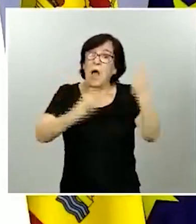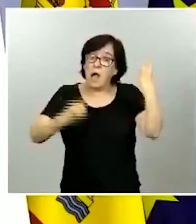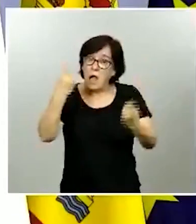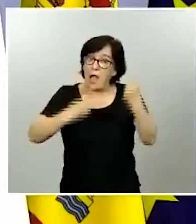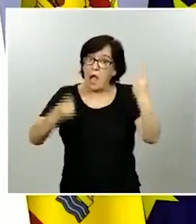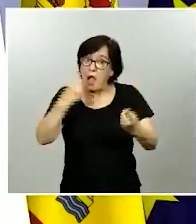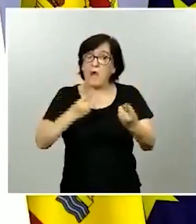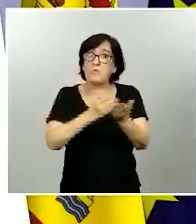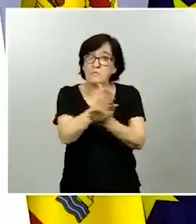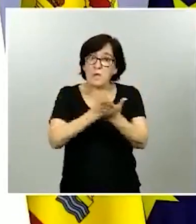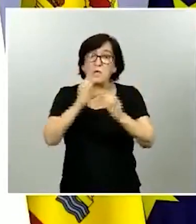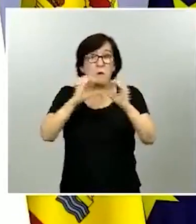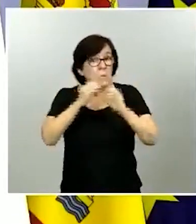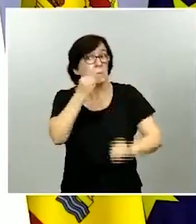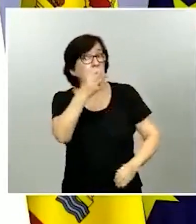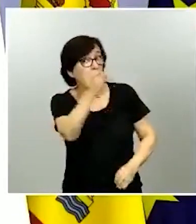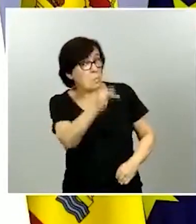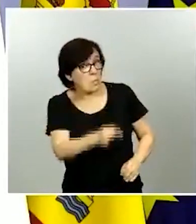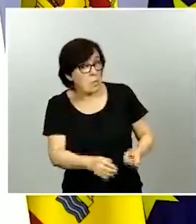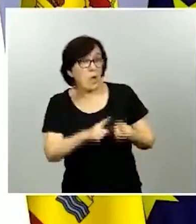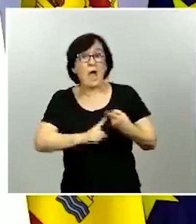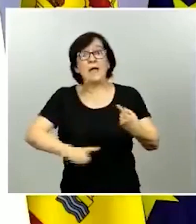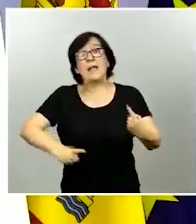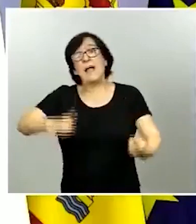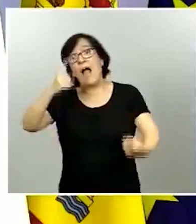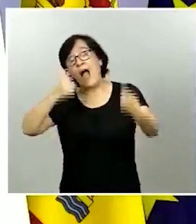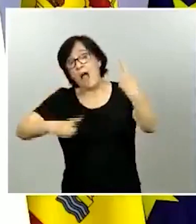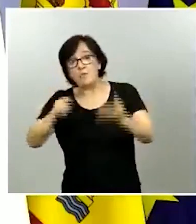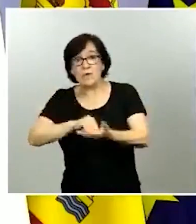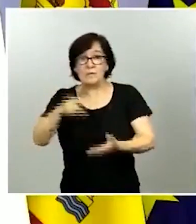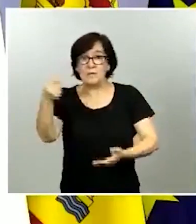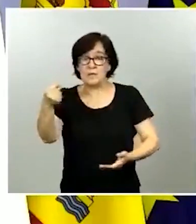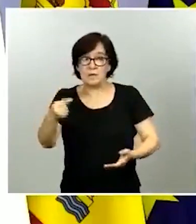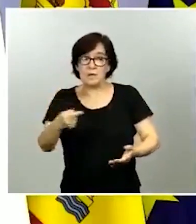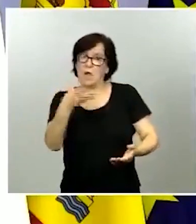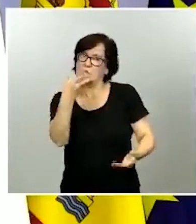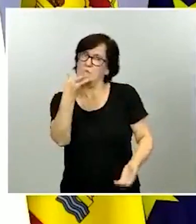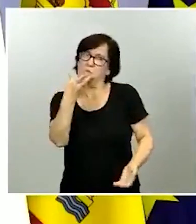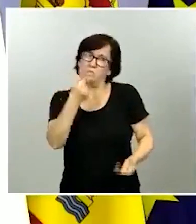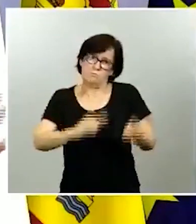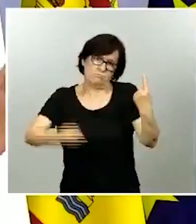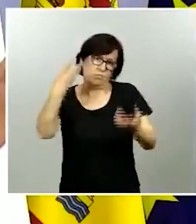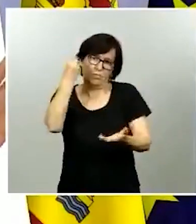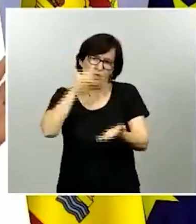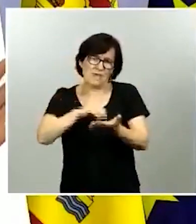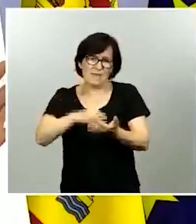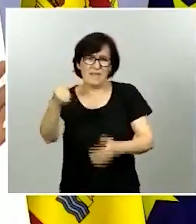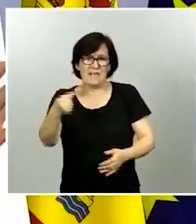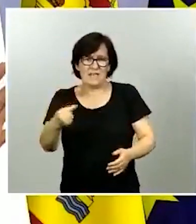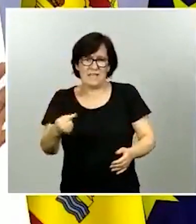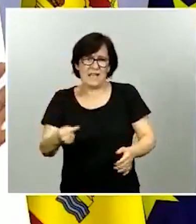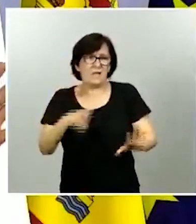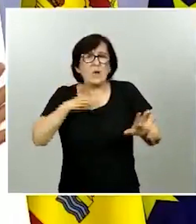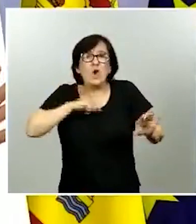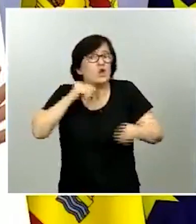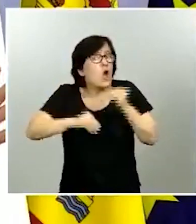de comunicación, las más de las veces negativas y otras muchas muy negativas. Y nunca he hecho ninguna valoración sobre ello.